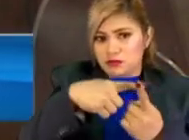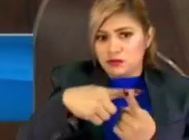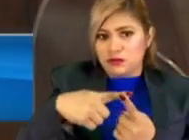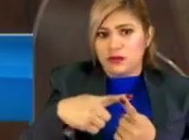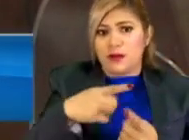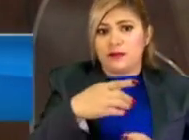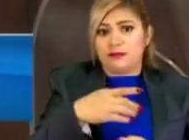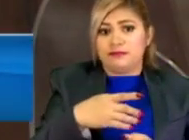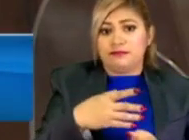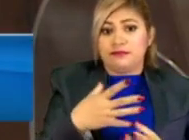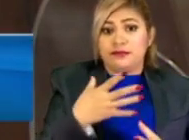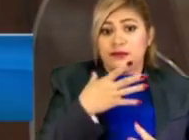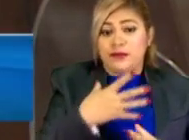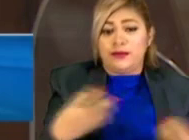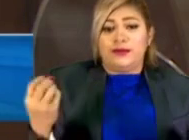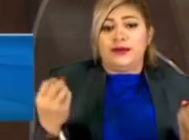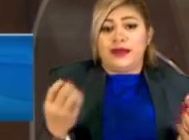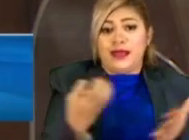económica.